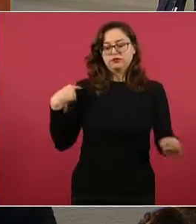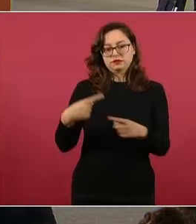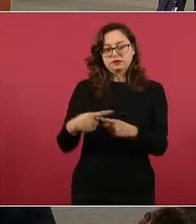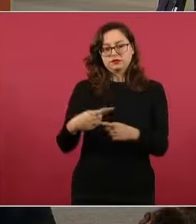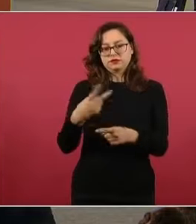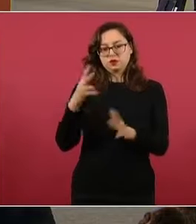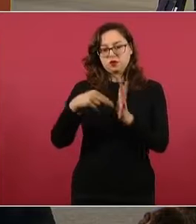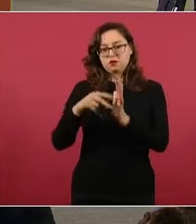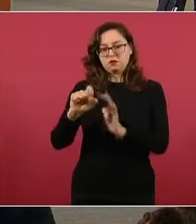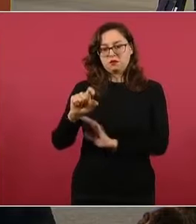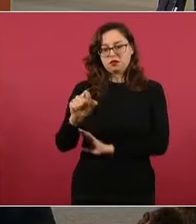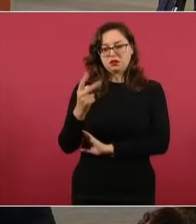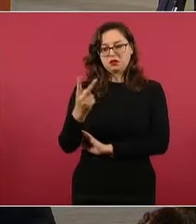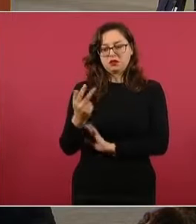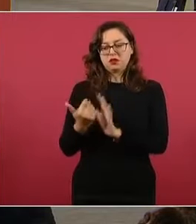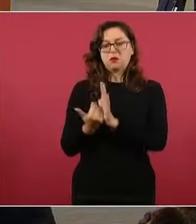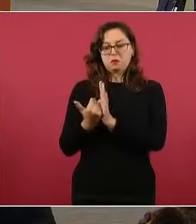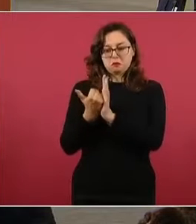anterior.